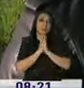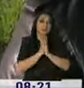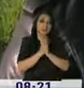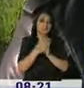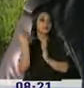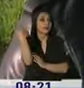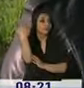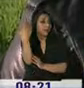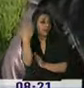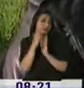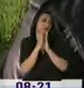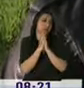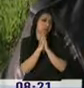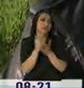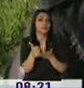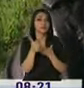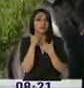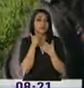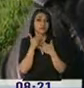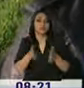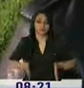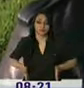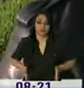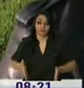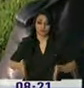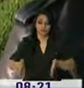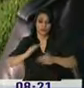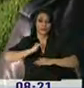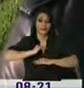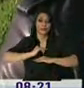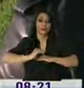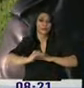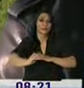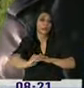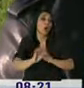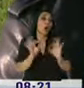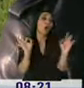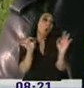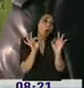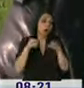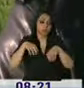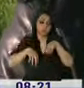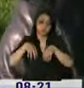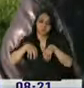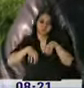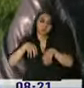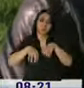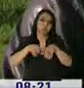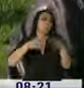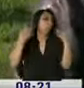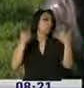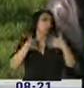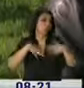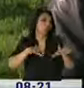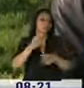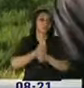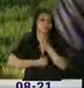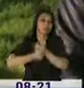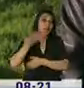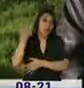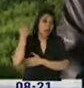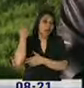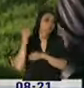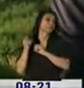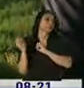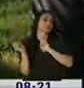que nos ayude con la pavimentación de esta calle o adoquinada, ya que por muchos años está esta calle